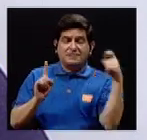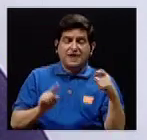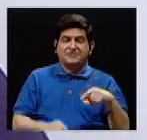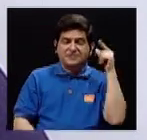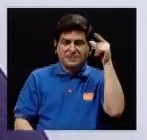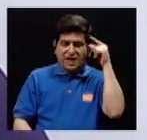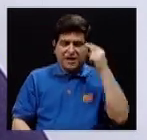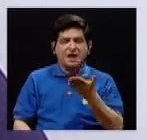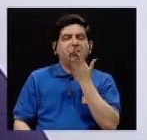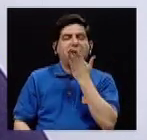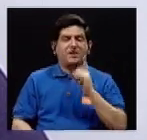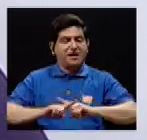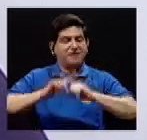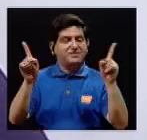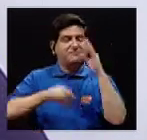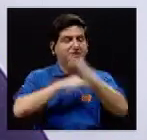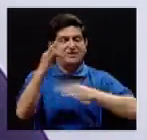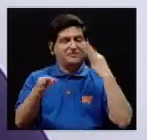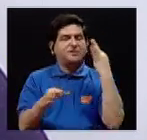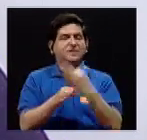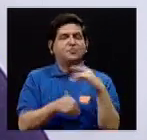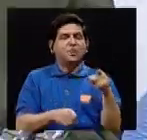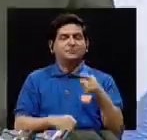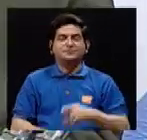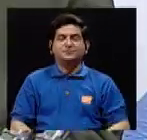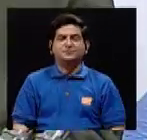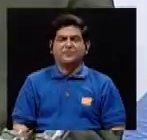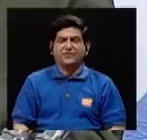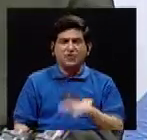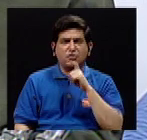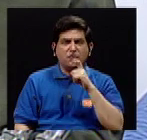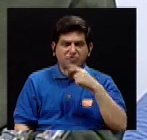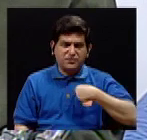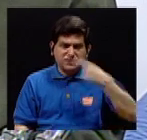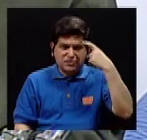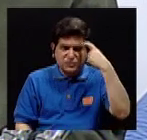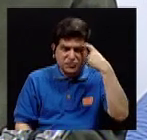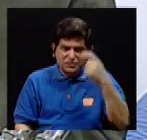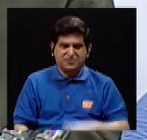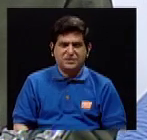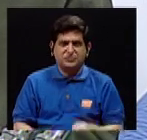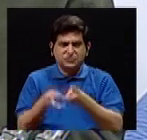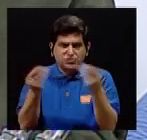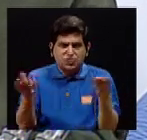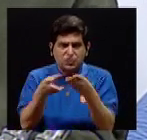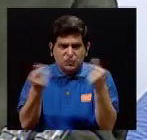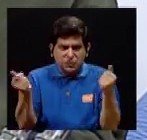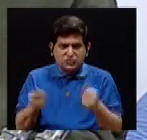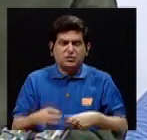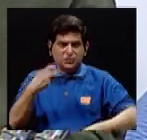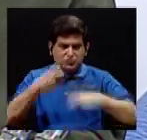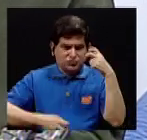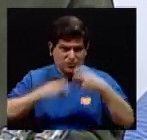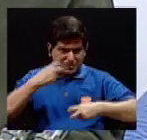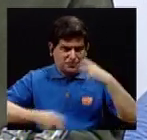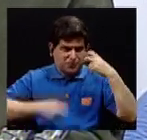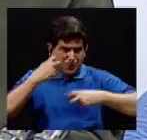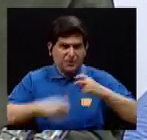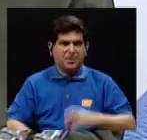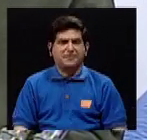desde la lógica indígena porque es otro tipo de lógica lo difícil estoy pensando María Elena de solucionar esta esta